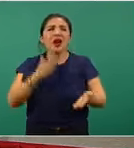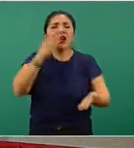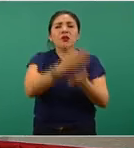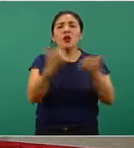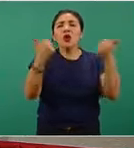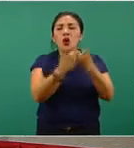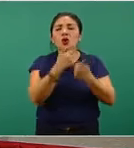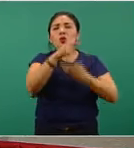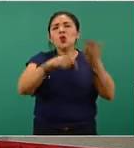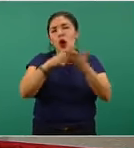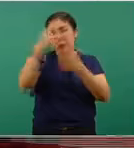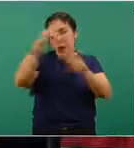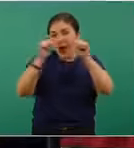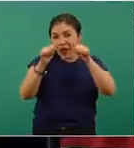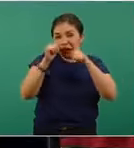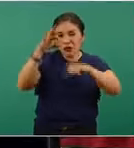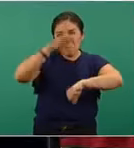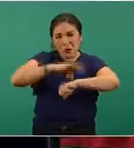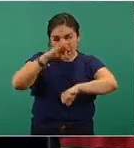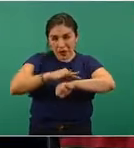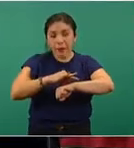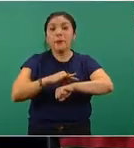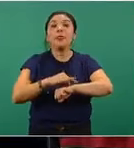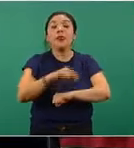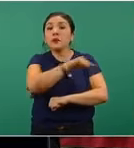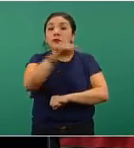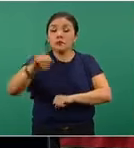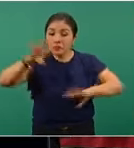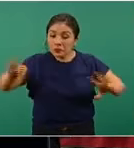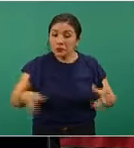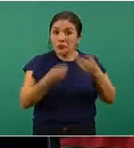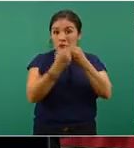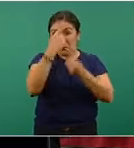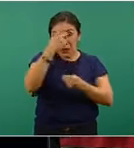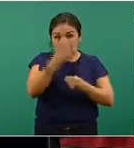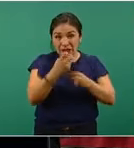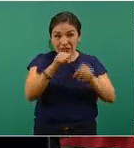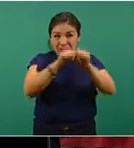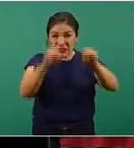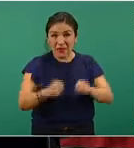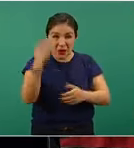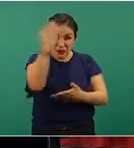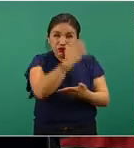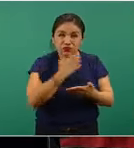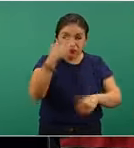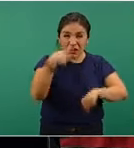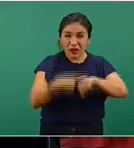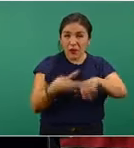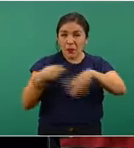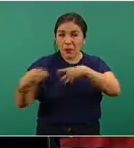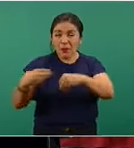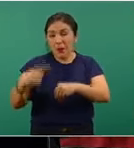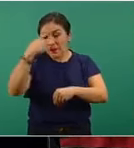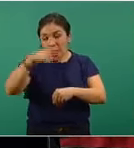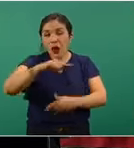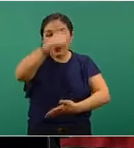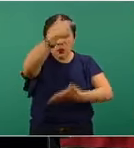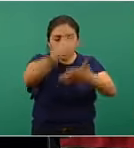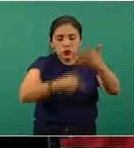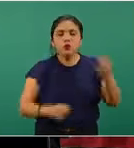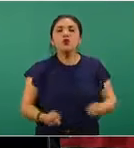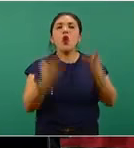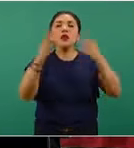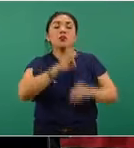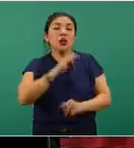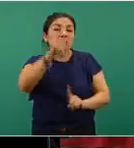un servicio de atención y se han incorporado en este estudio epidemiológico para cuantificarlo como un